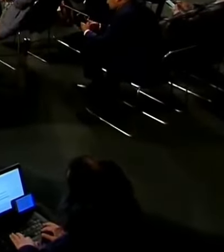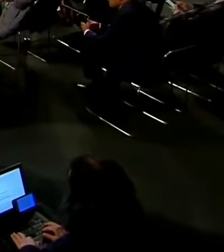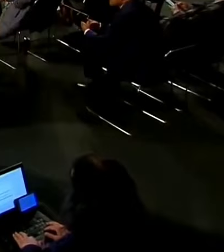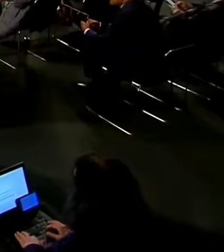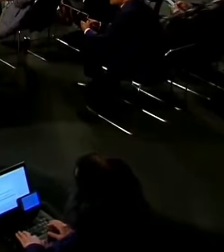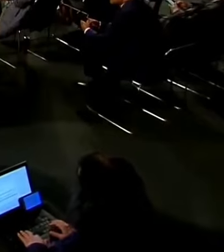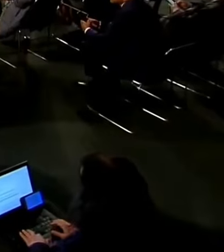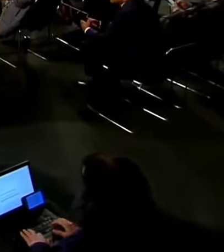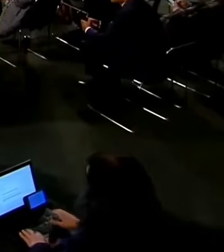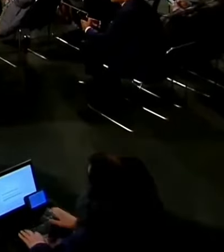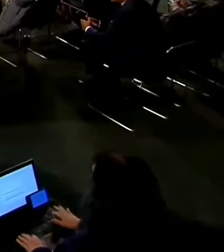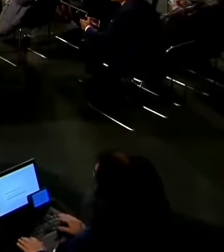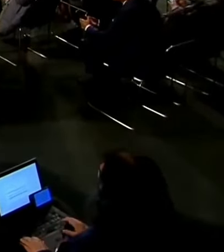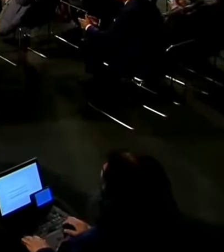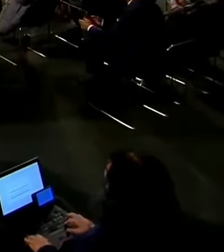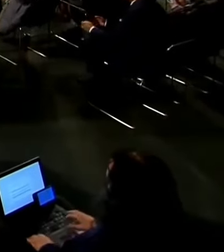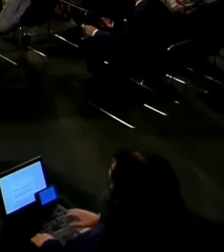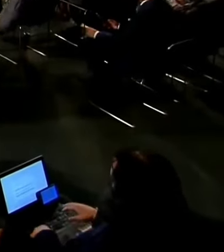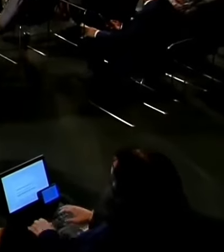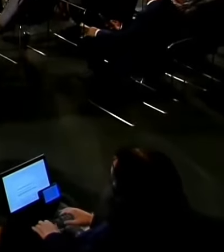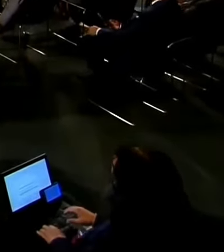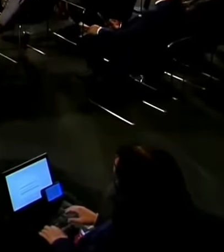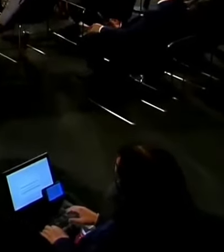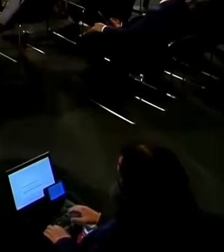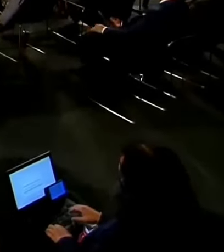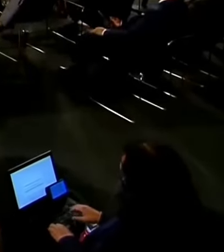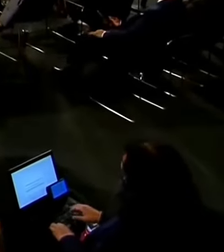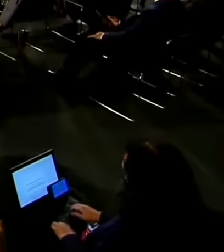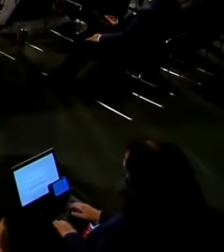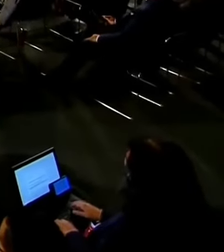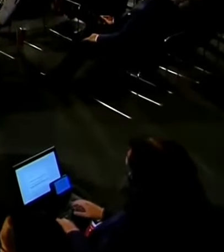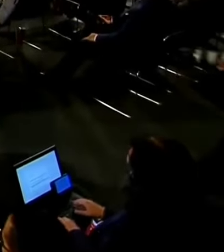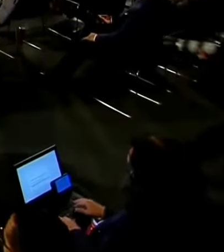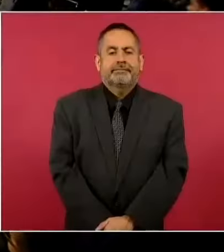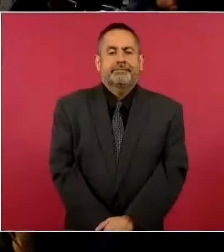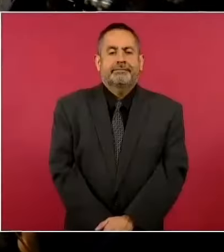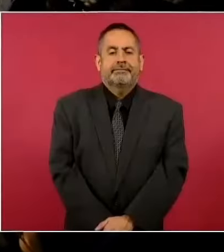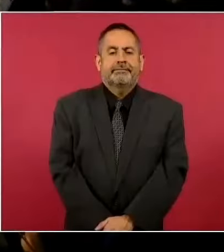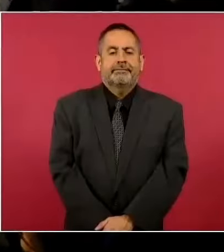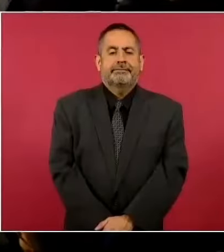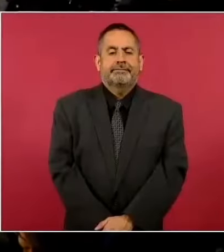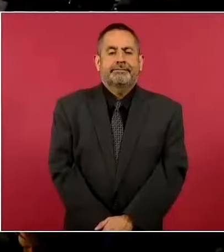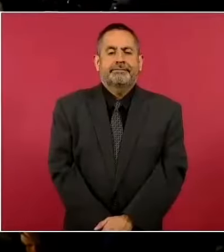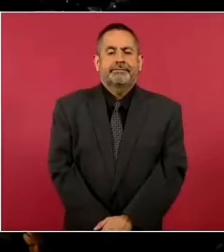Bueno, vamos.